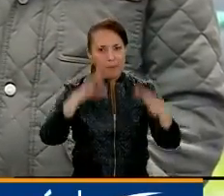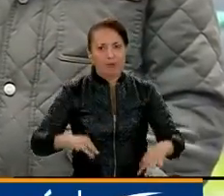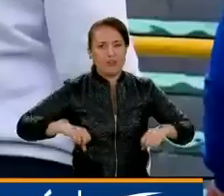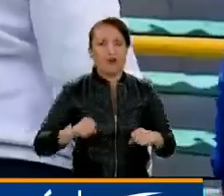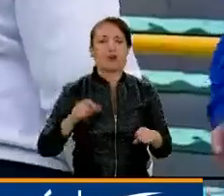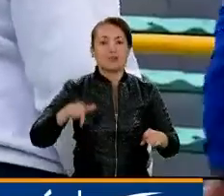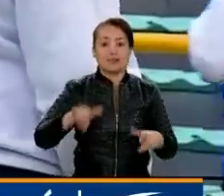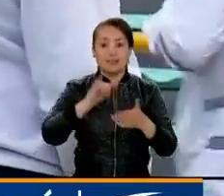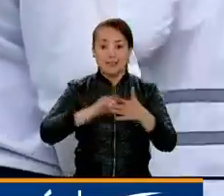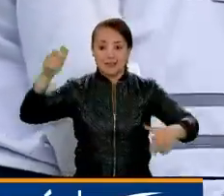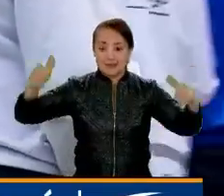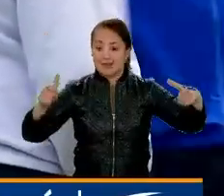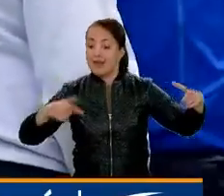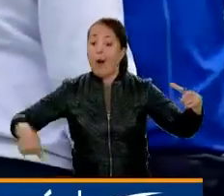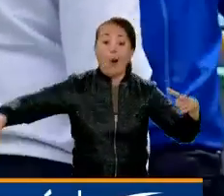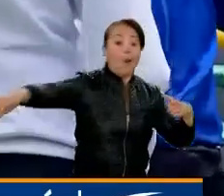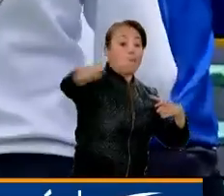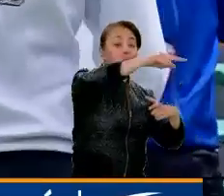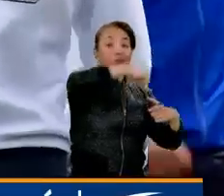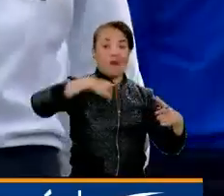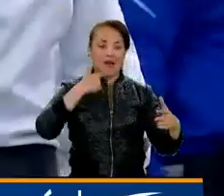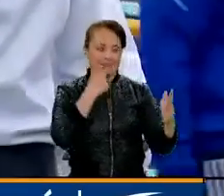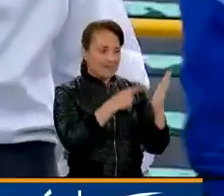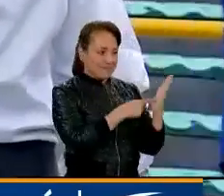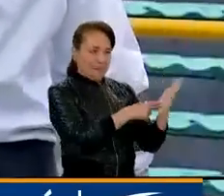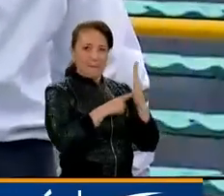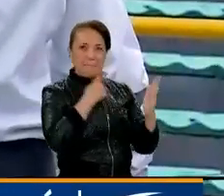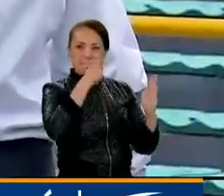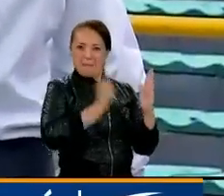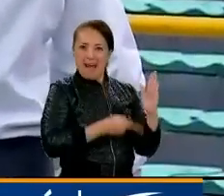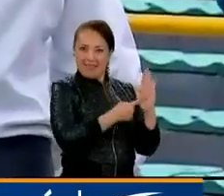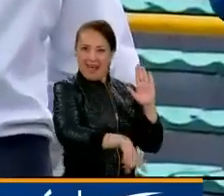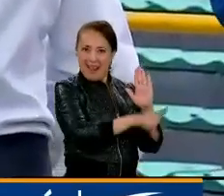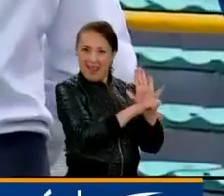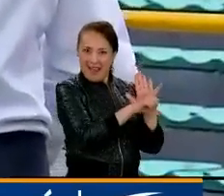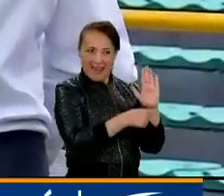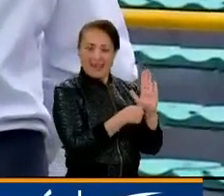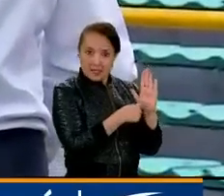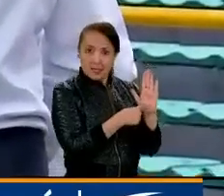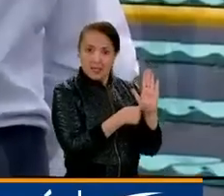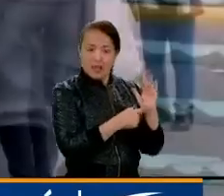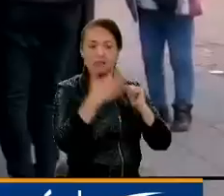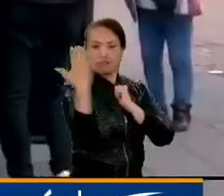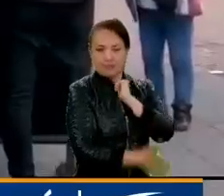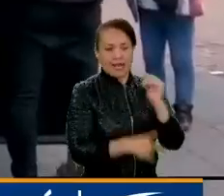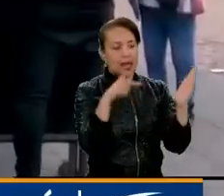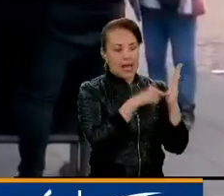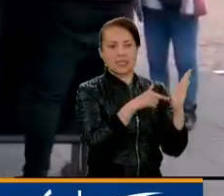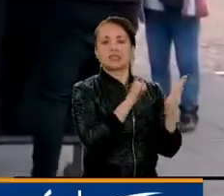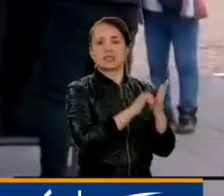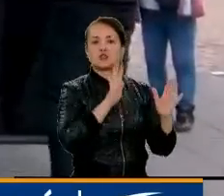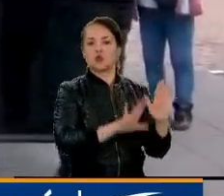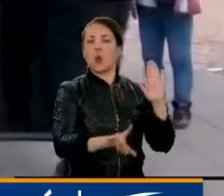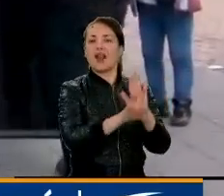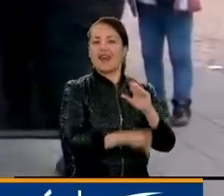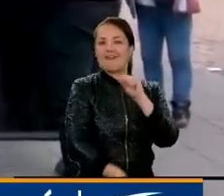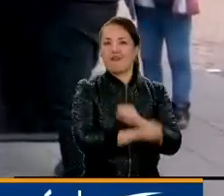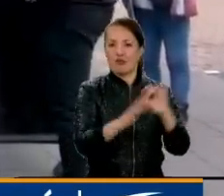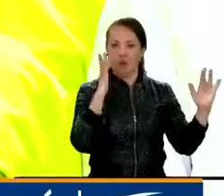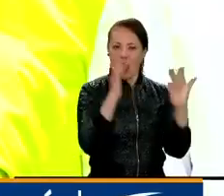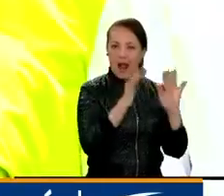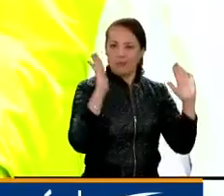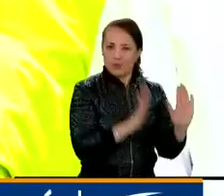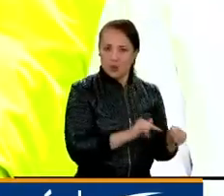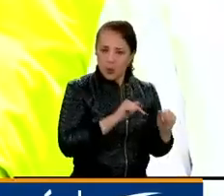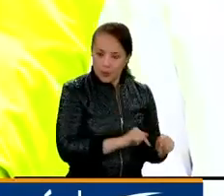como lo dicen las leyes actuales del fútbol, va a ser sancionado por estos hechos. Yo creo que esa ley y